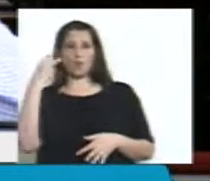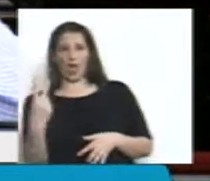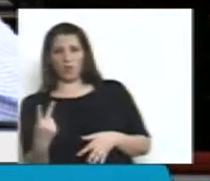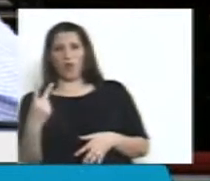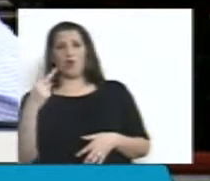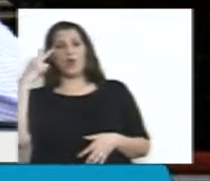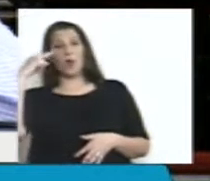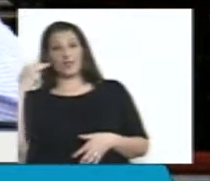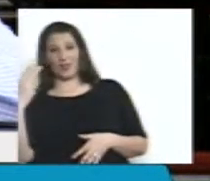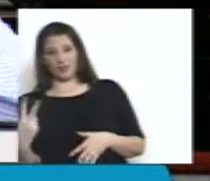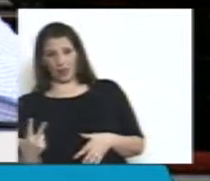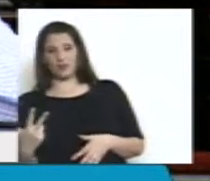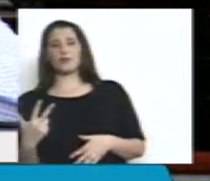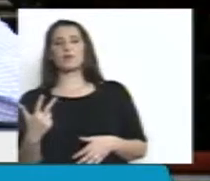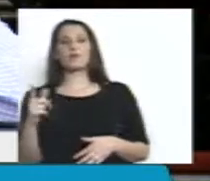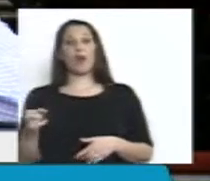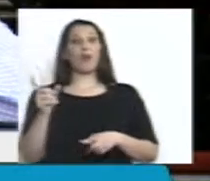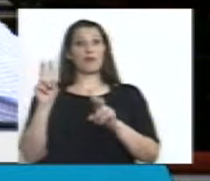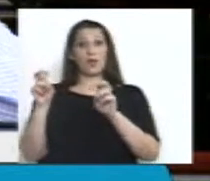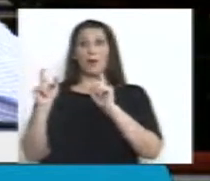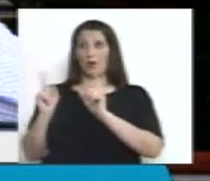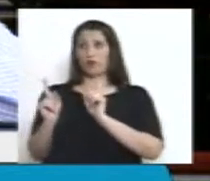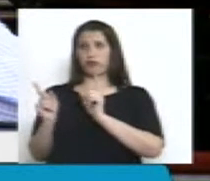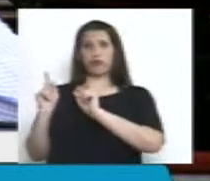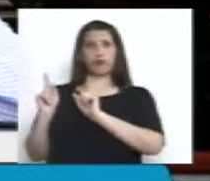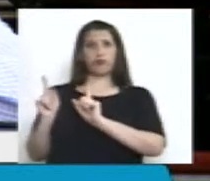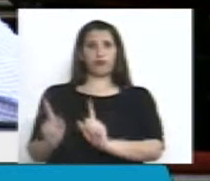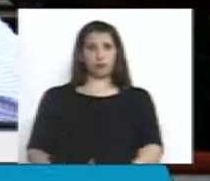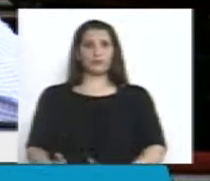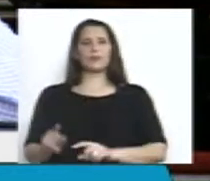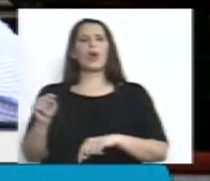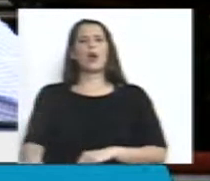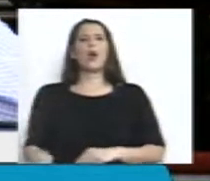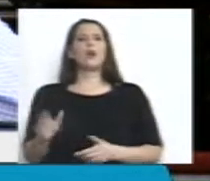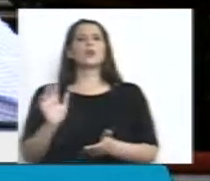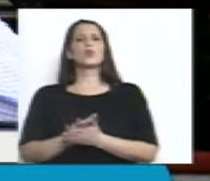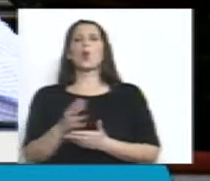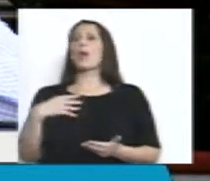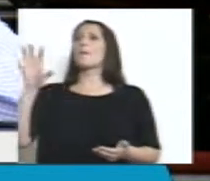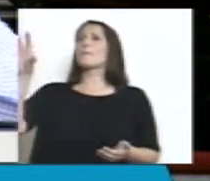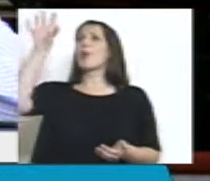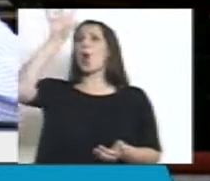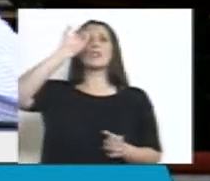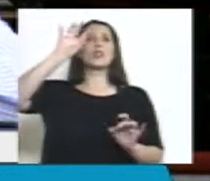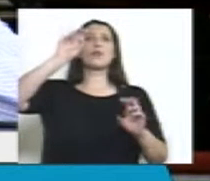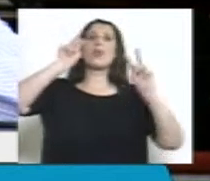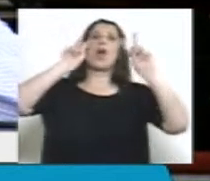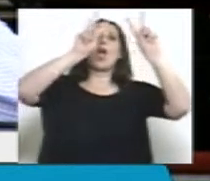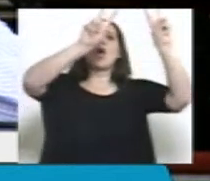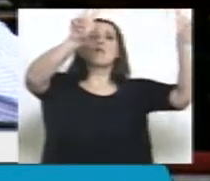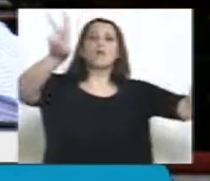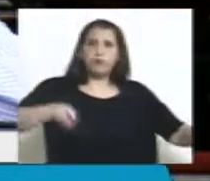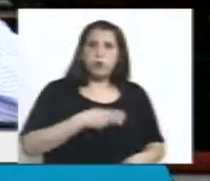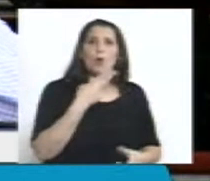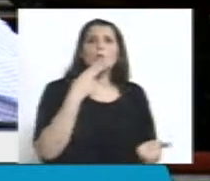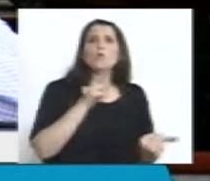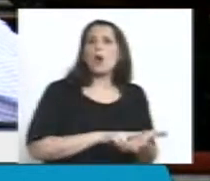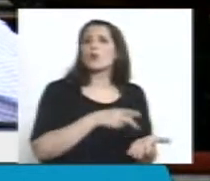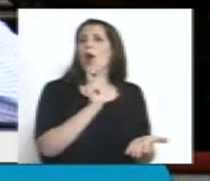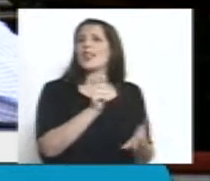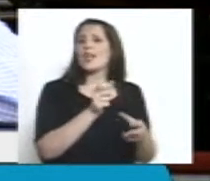y 93, y permanecen hasta hoy día. Esa estructura de que las provincias solamente puedan cobrarle impuestos a